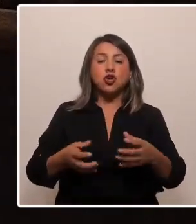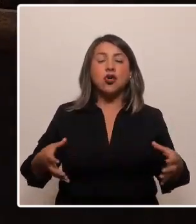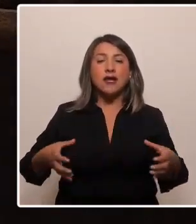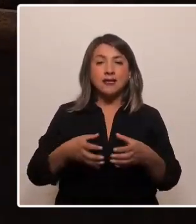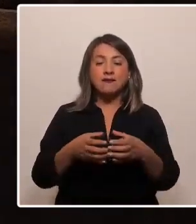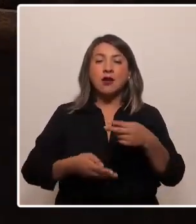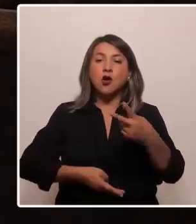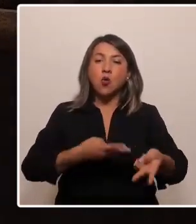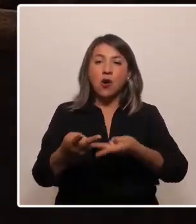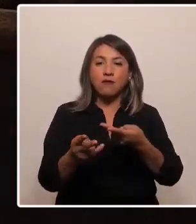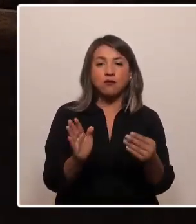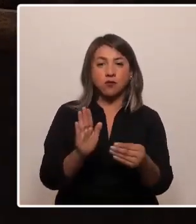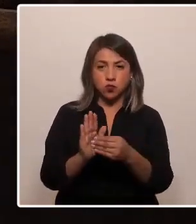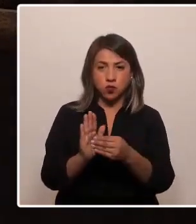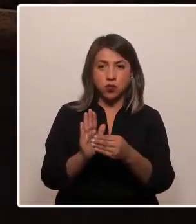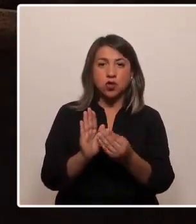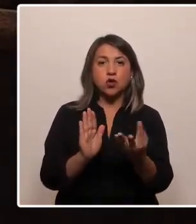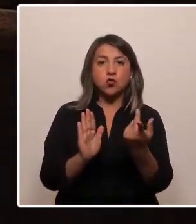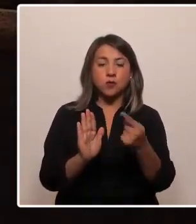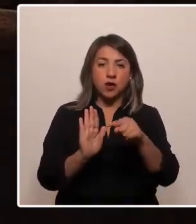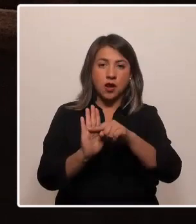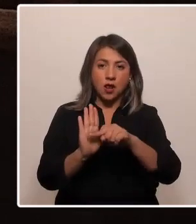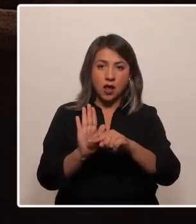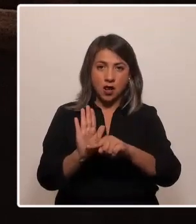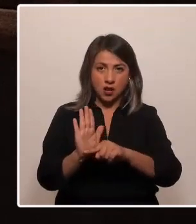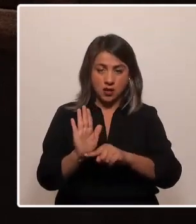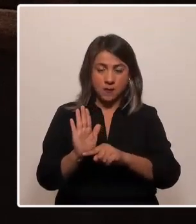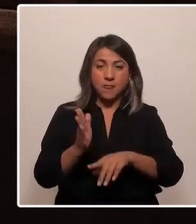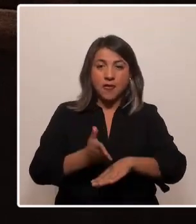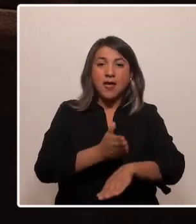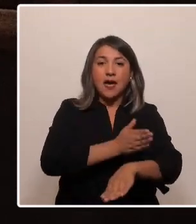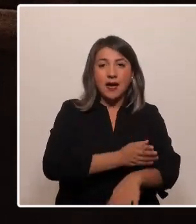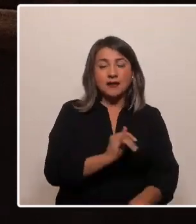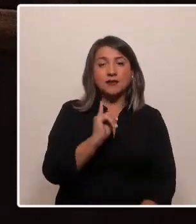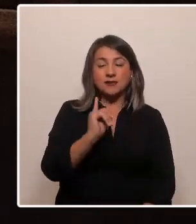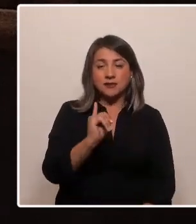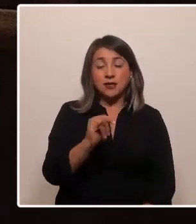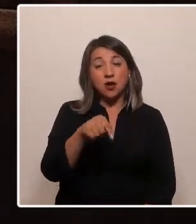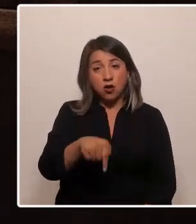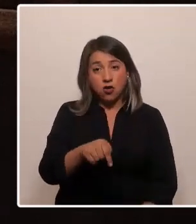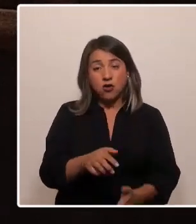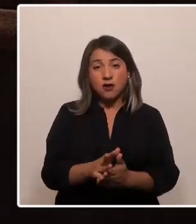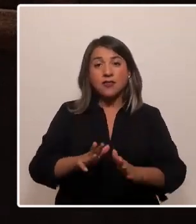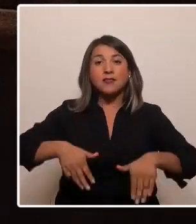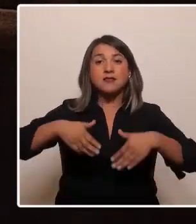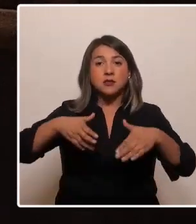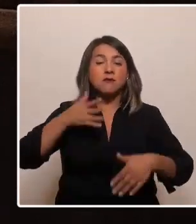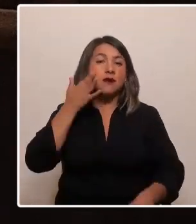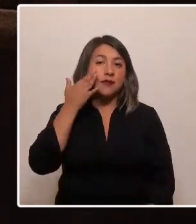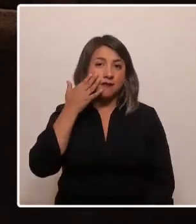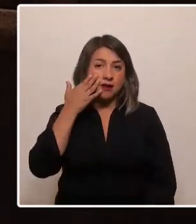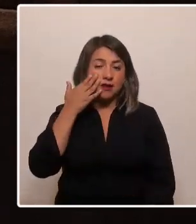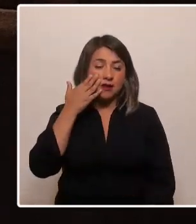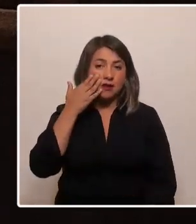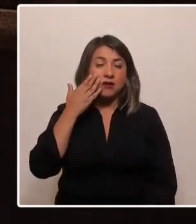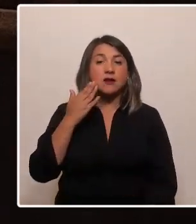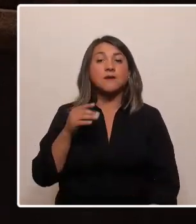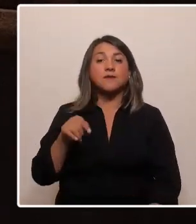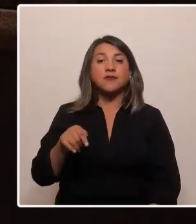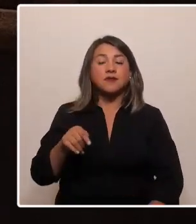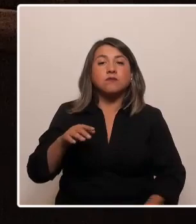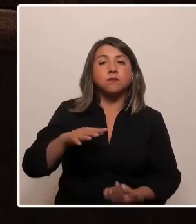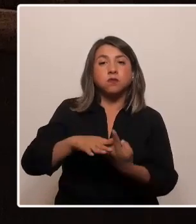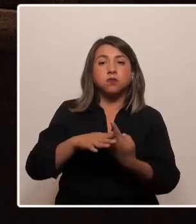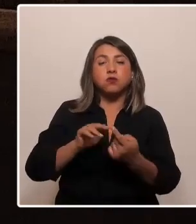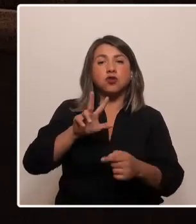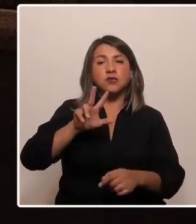en el artículo 12 y sus numerales. Previamente, eso sí, hoy 19 de abril, en el día de su fundación, hace